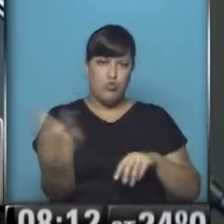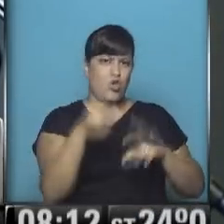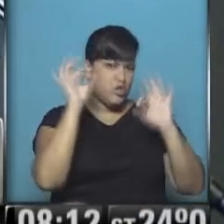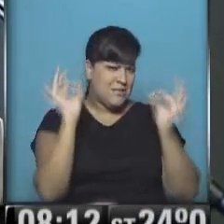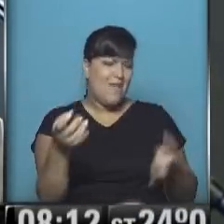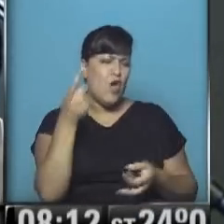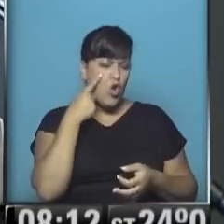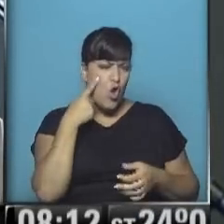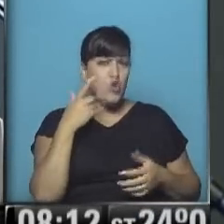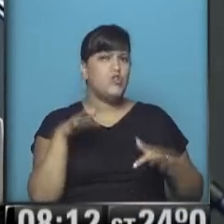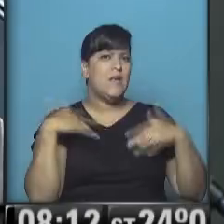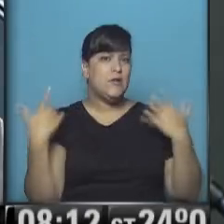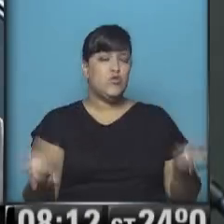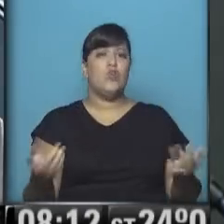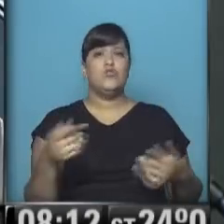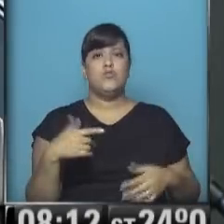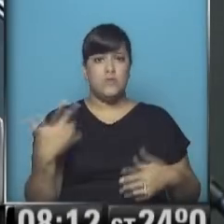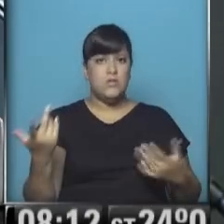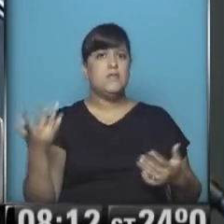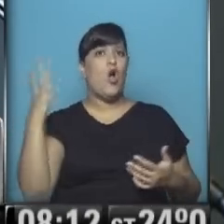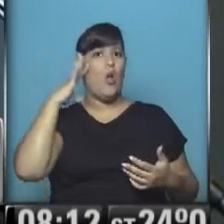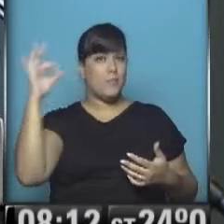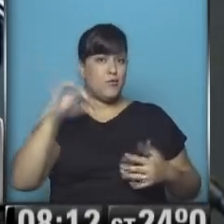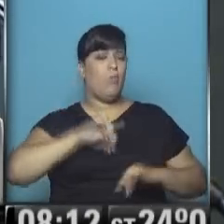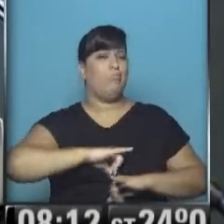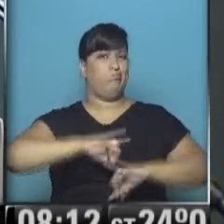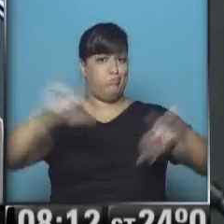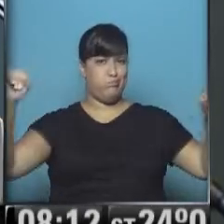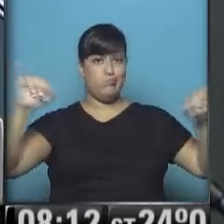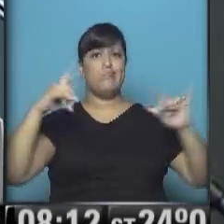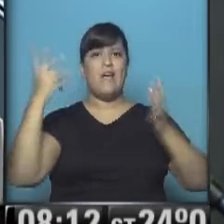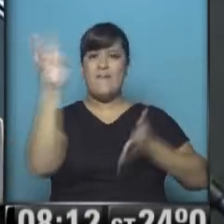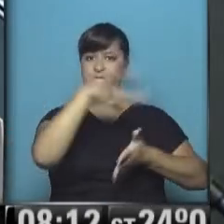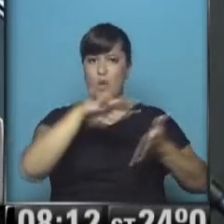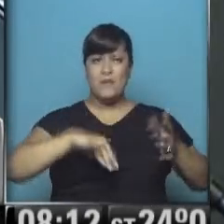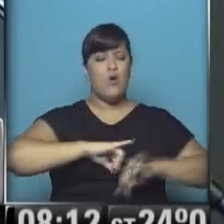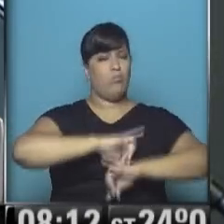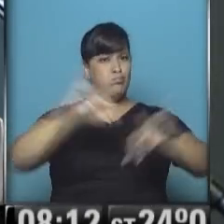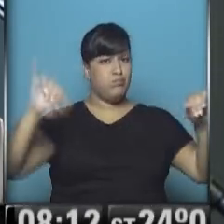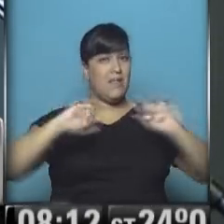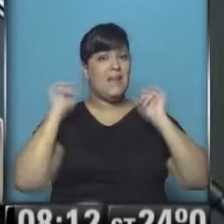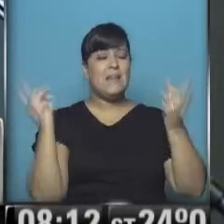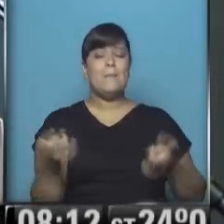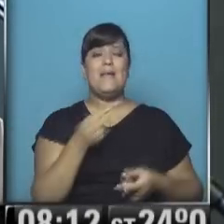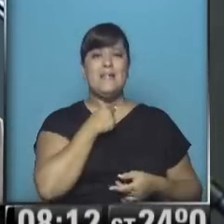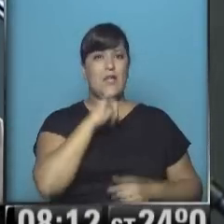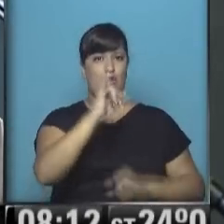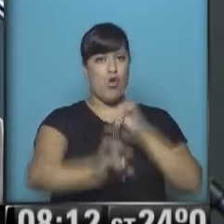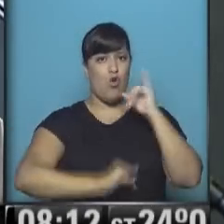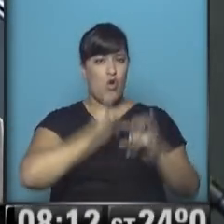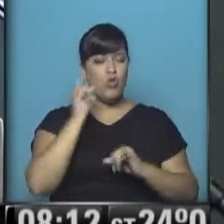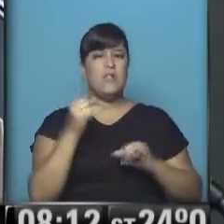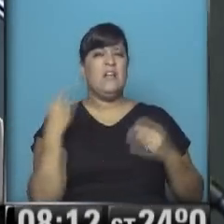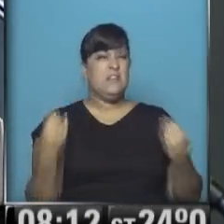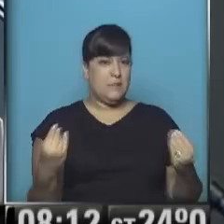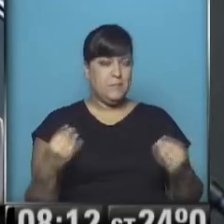efectivamente se ha hecho conocer esta opinión y se publica esta información. Y también quiero transmitir lo